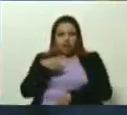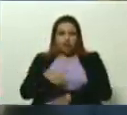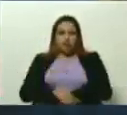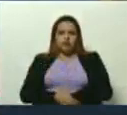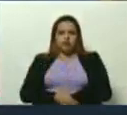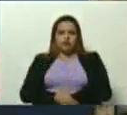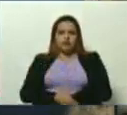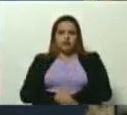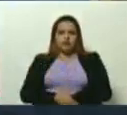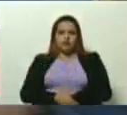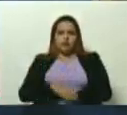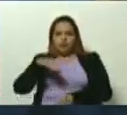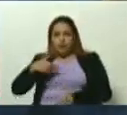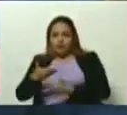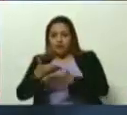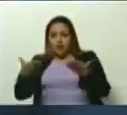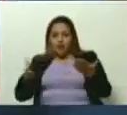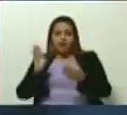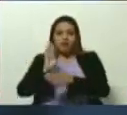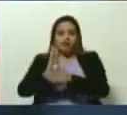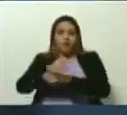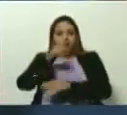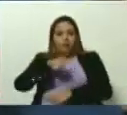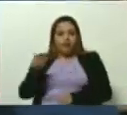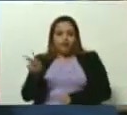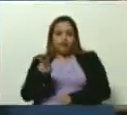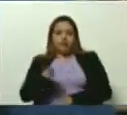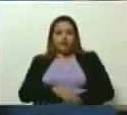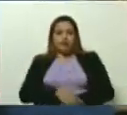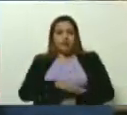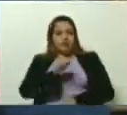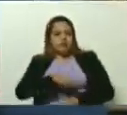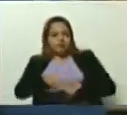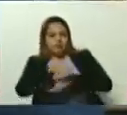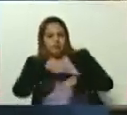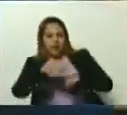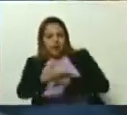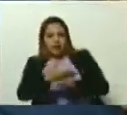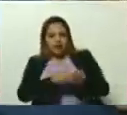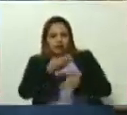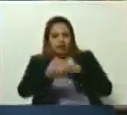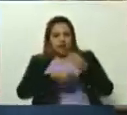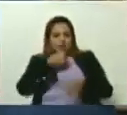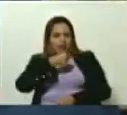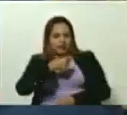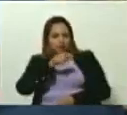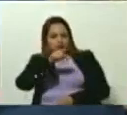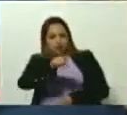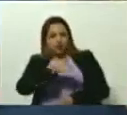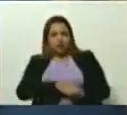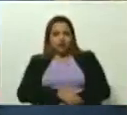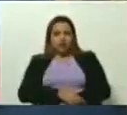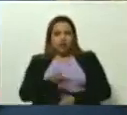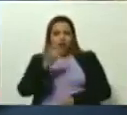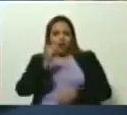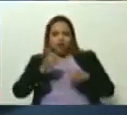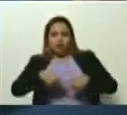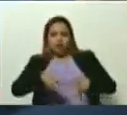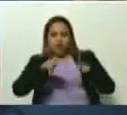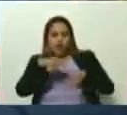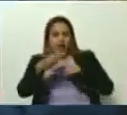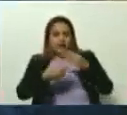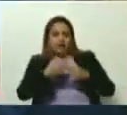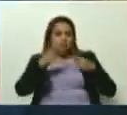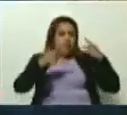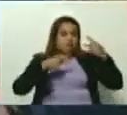para brindar esa protección al pueblo venezolano. Ministro, antes de que hiciéramos la entrevista con usted, tuvimos la oportunidad de hacer un